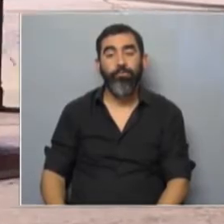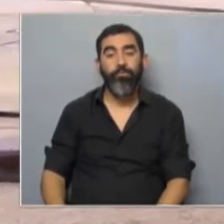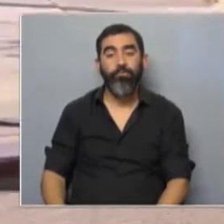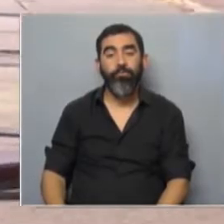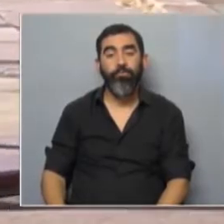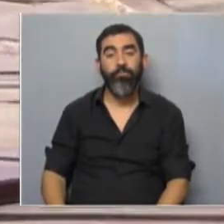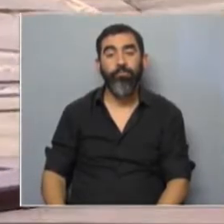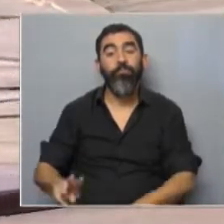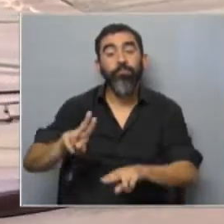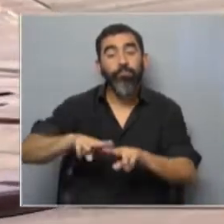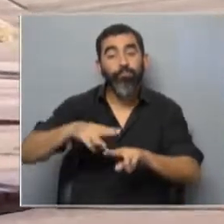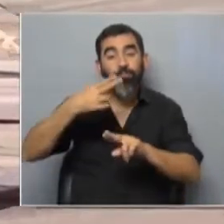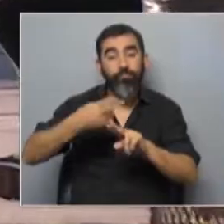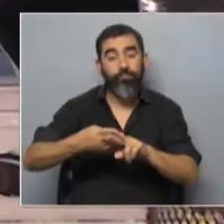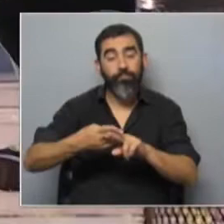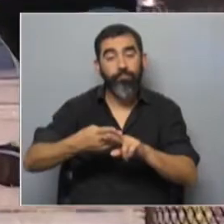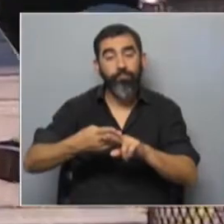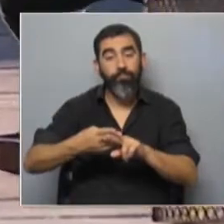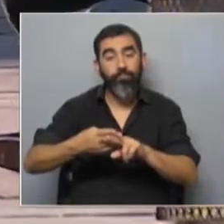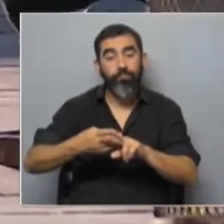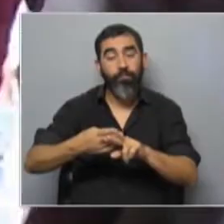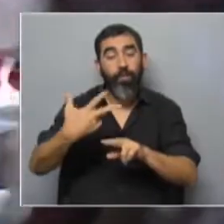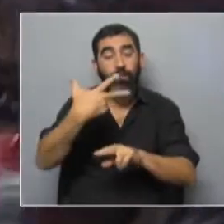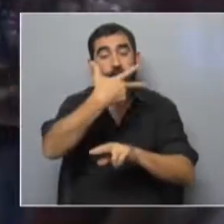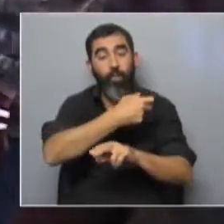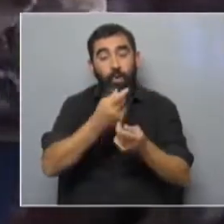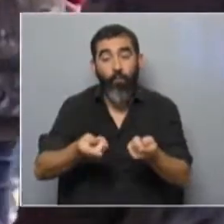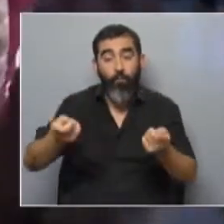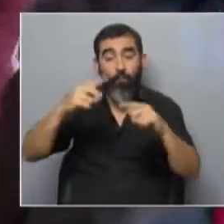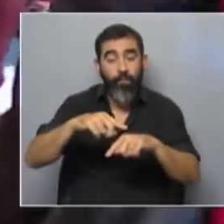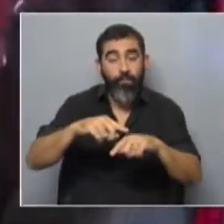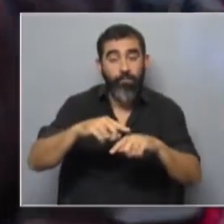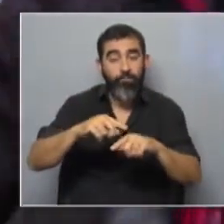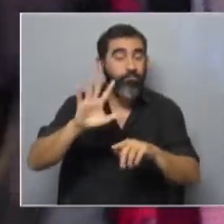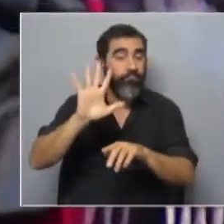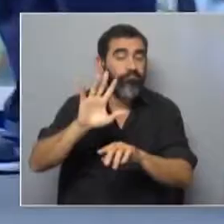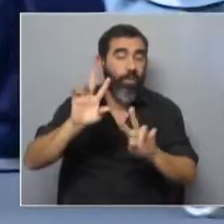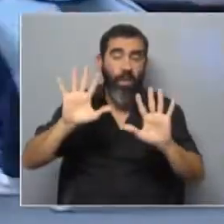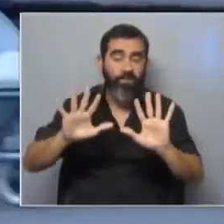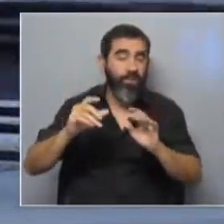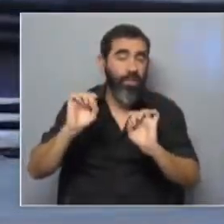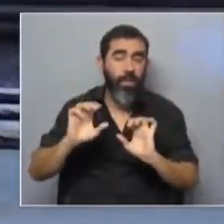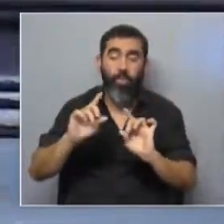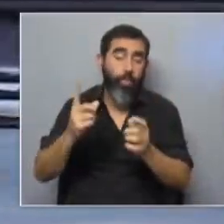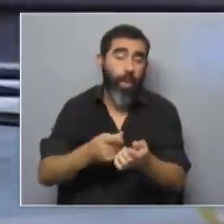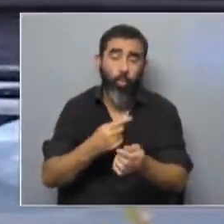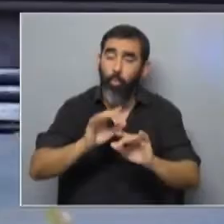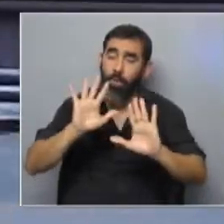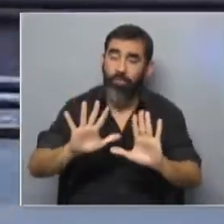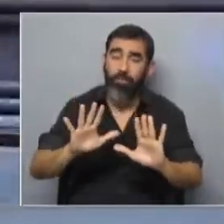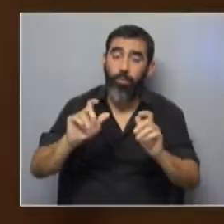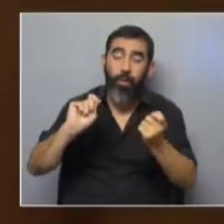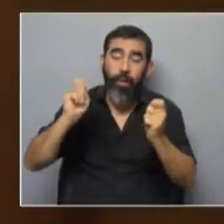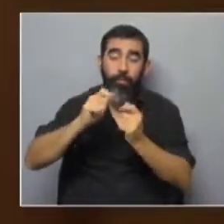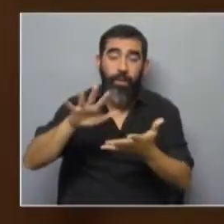La reincorporación o la introducción de vacunas es un fenómeno dinámico y a eso nos tenemos que acostumbrar. Puede cambiar